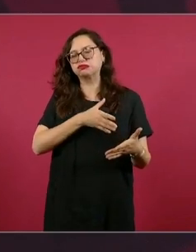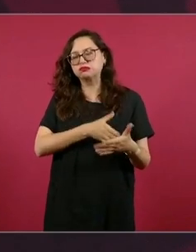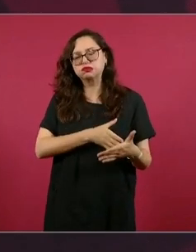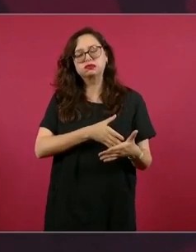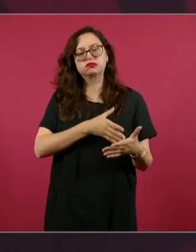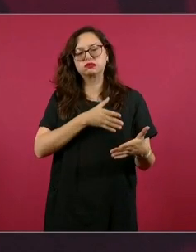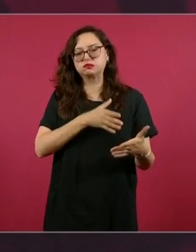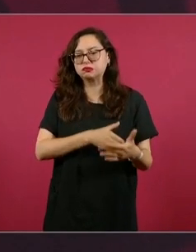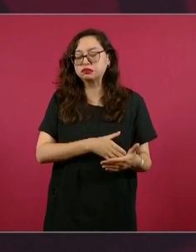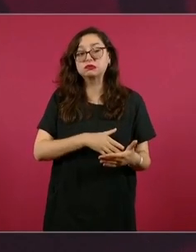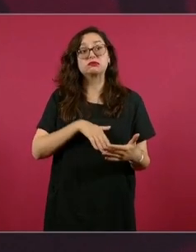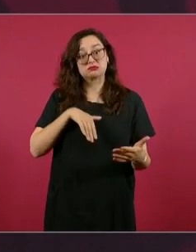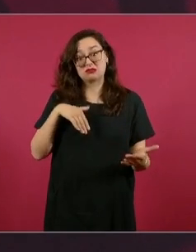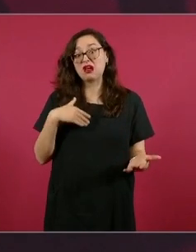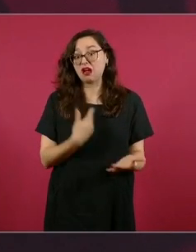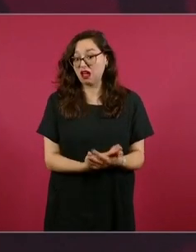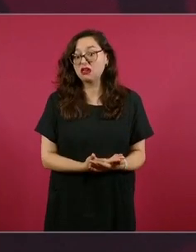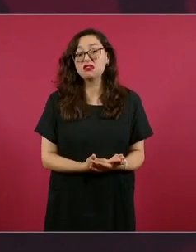cualquier caída,